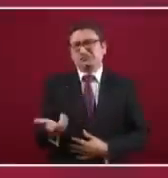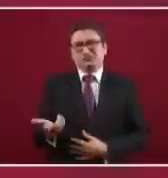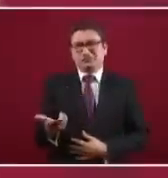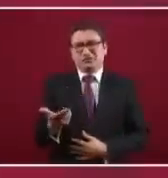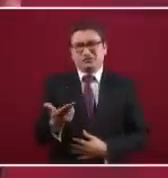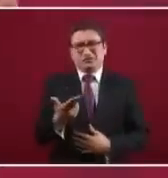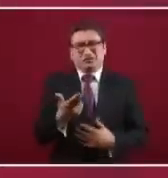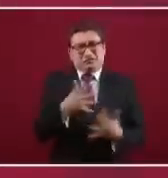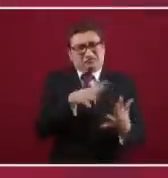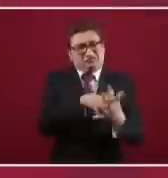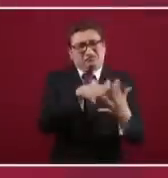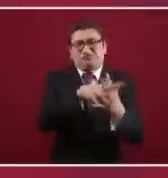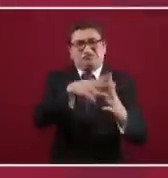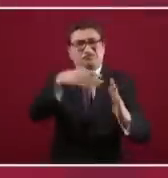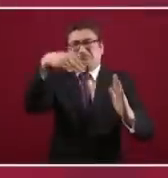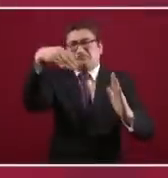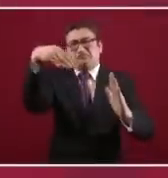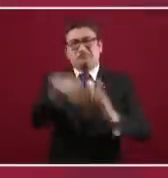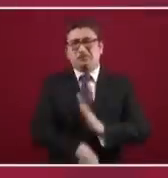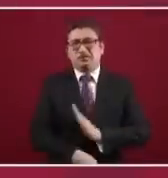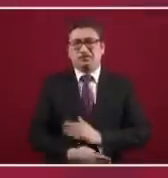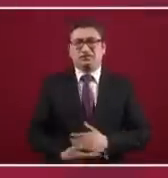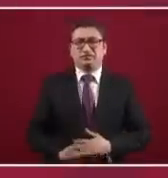Resultó un fracaso.